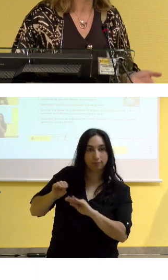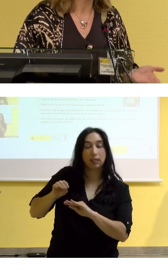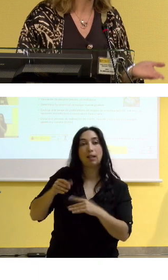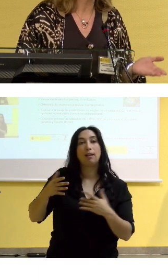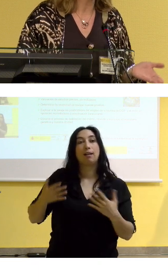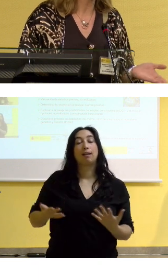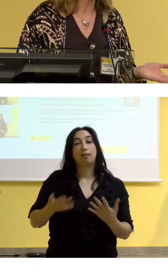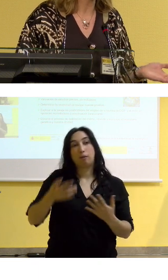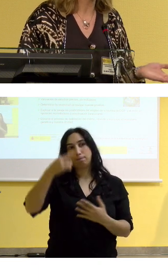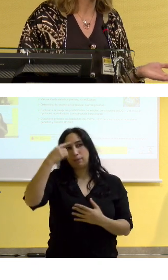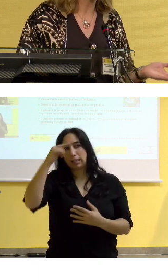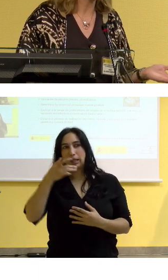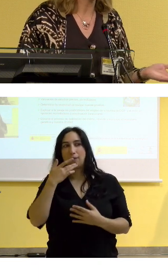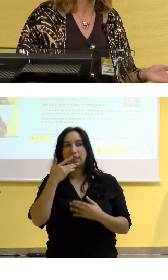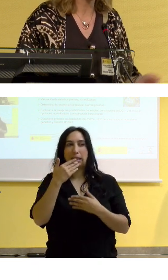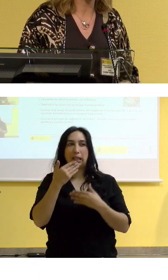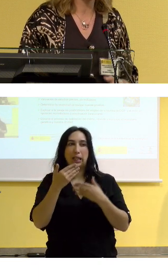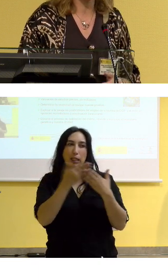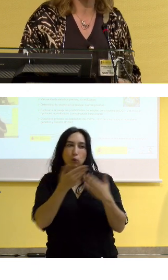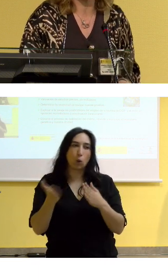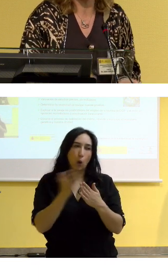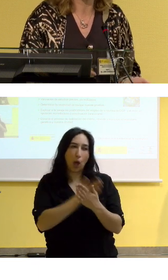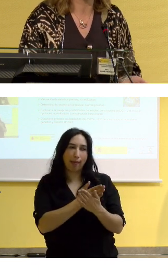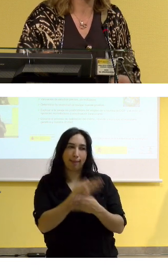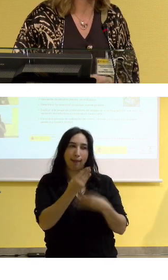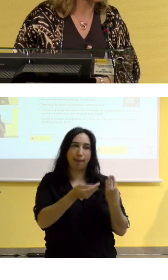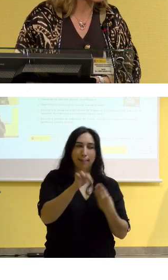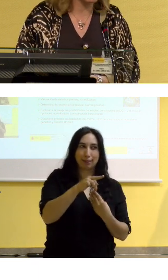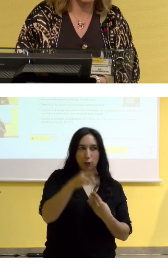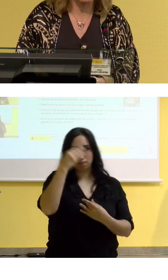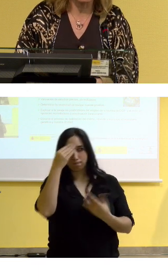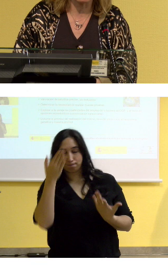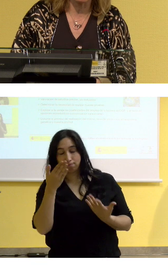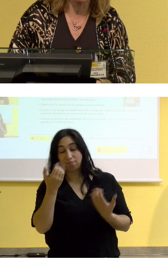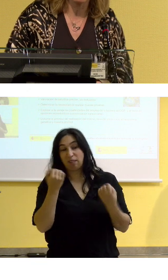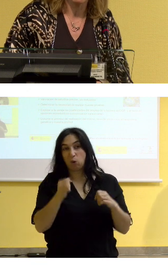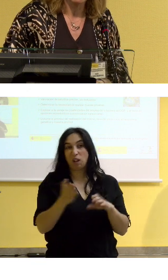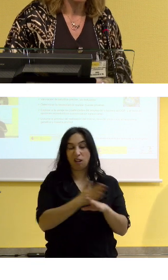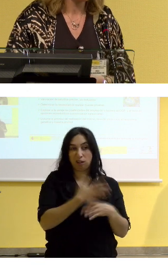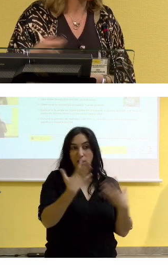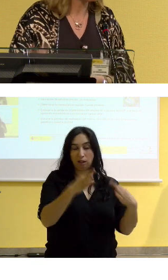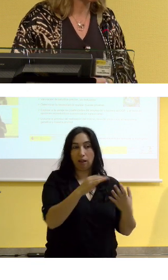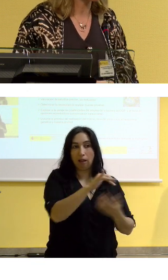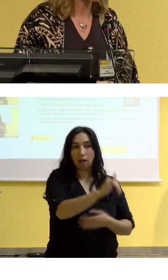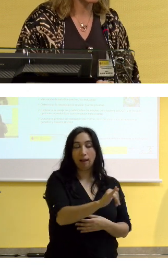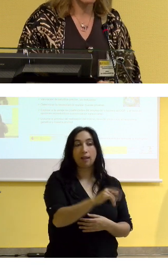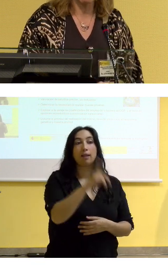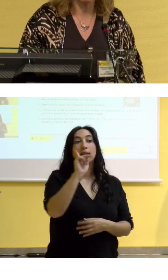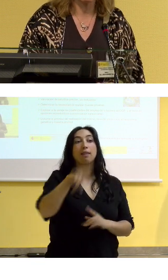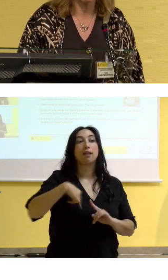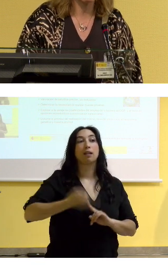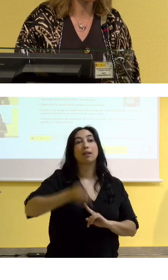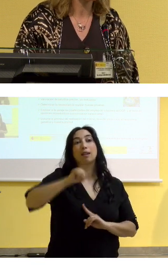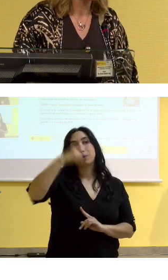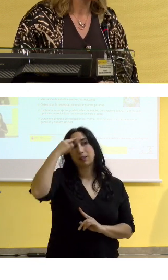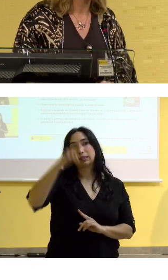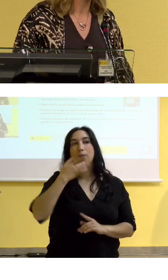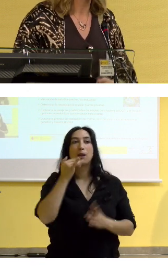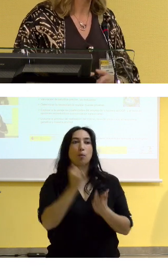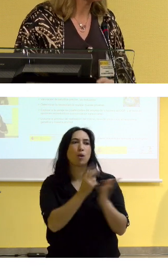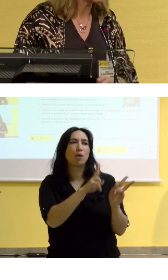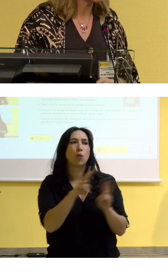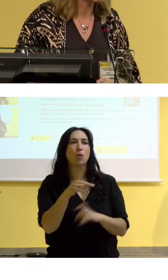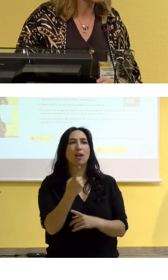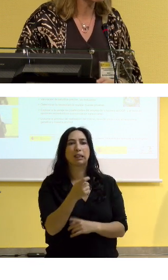si es necesario hacer algún estudio previo, aunque ya os digo que muchas veces ya les tienen realizados, y determina si hay que hacer nuevas pruebas. Y